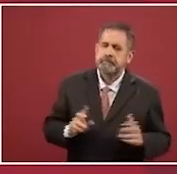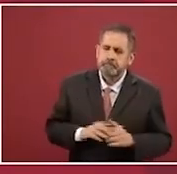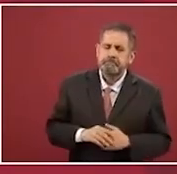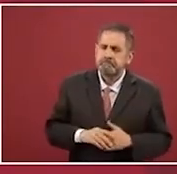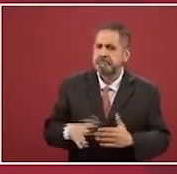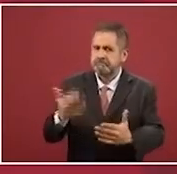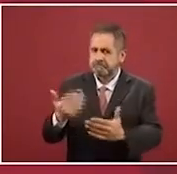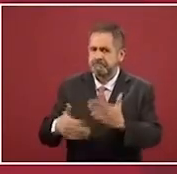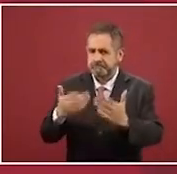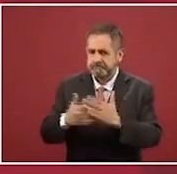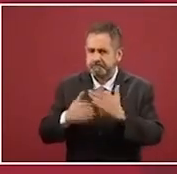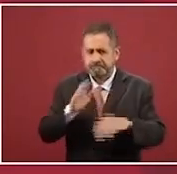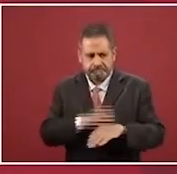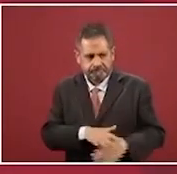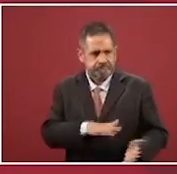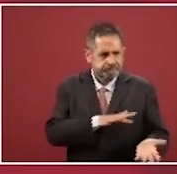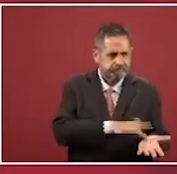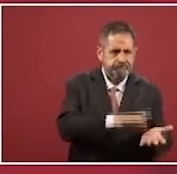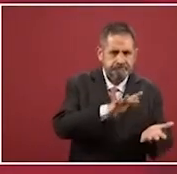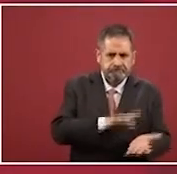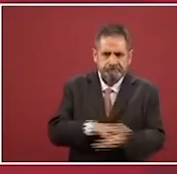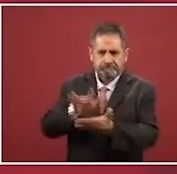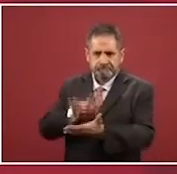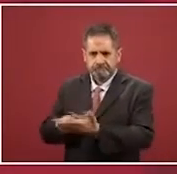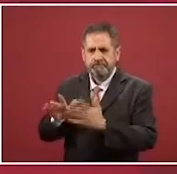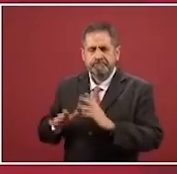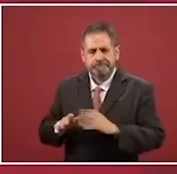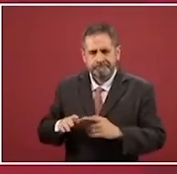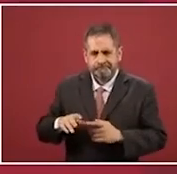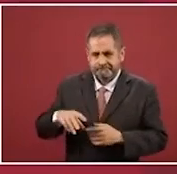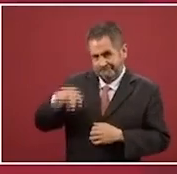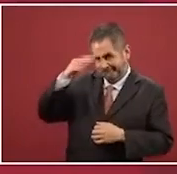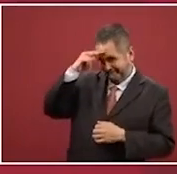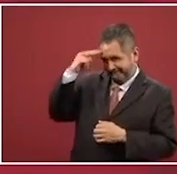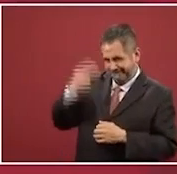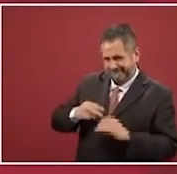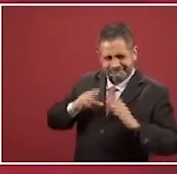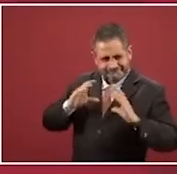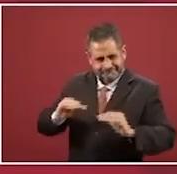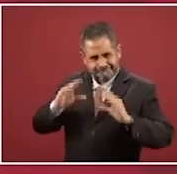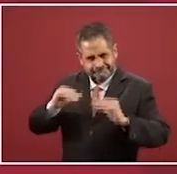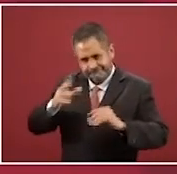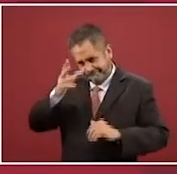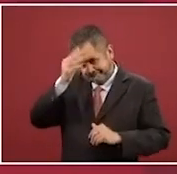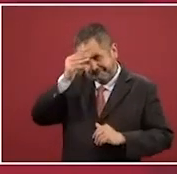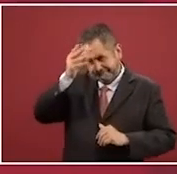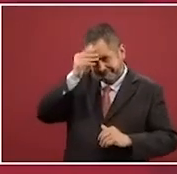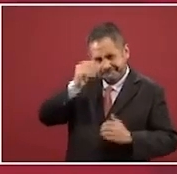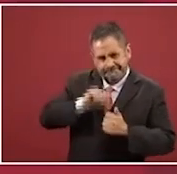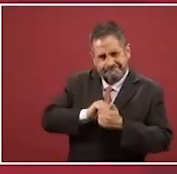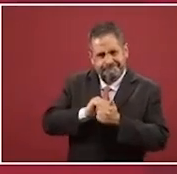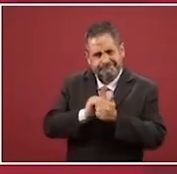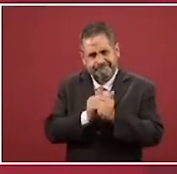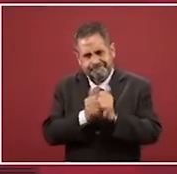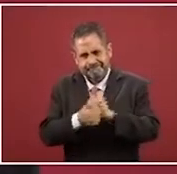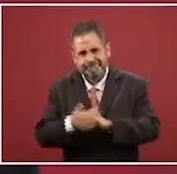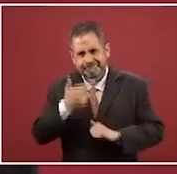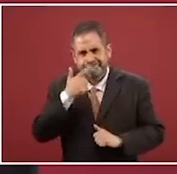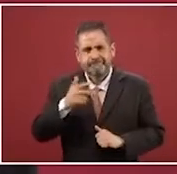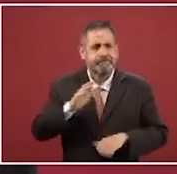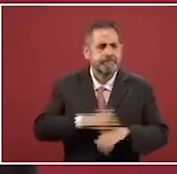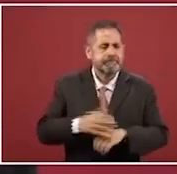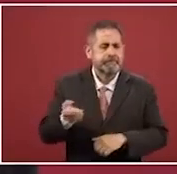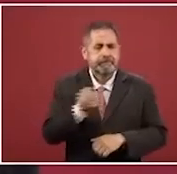hace falta impulsar más la formación de técnicos, más